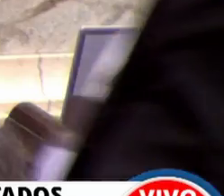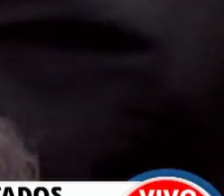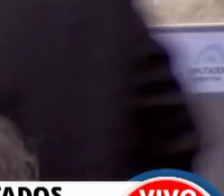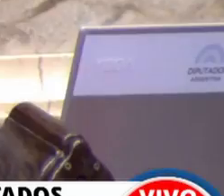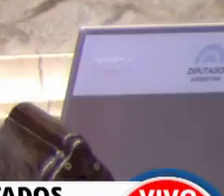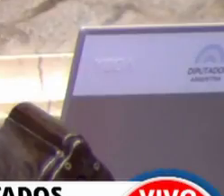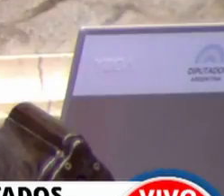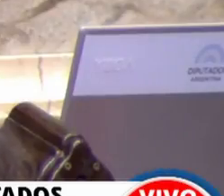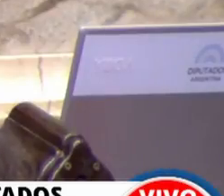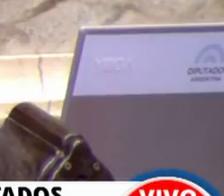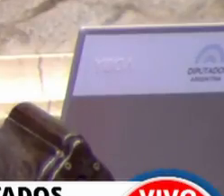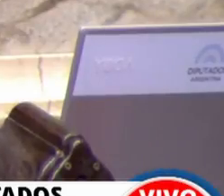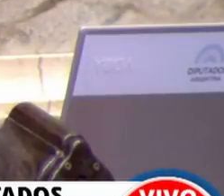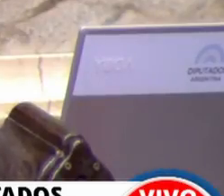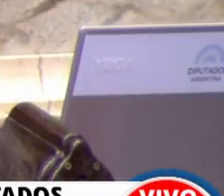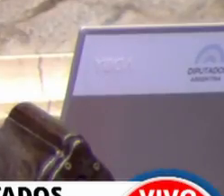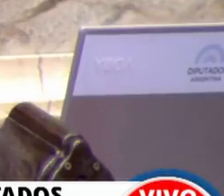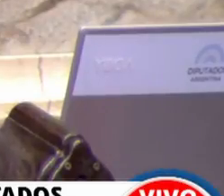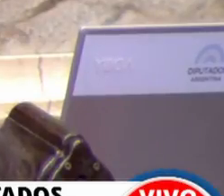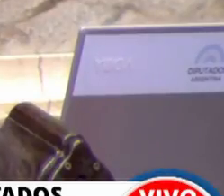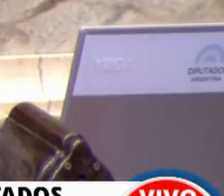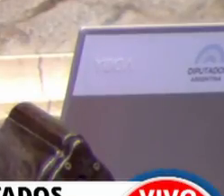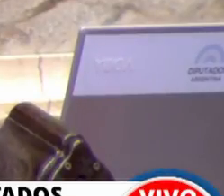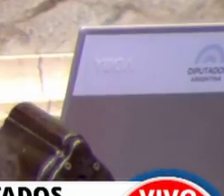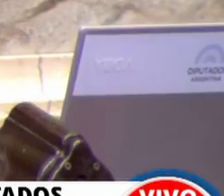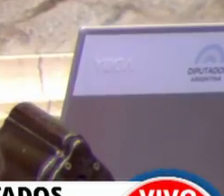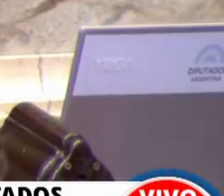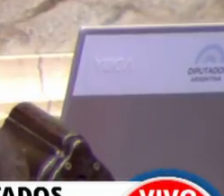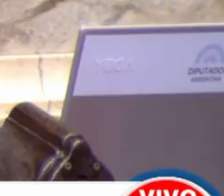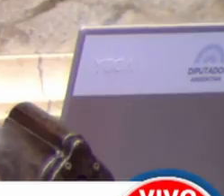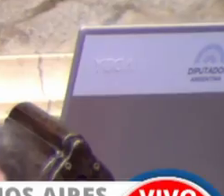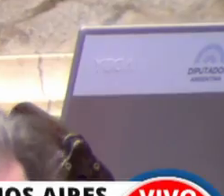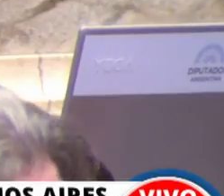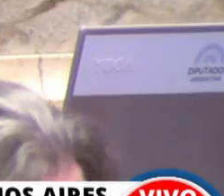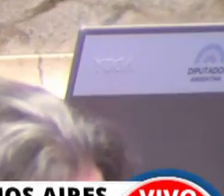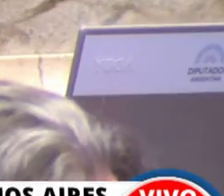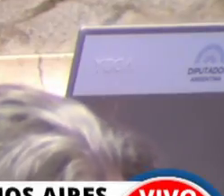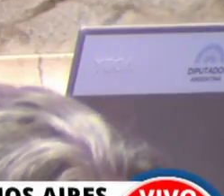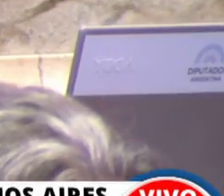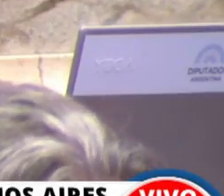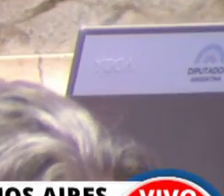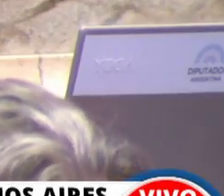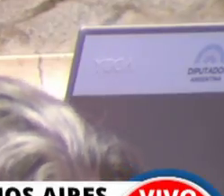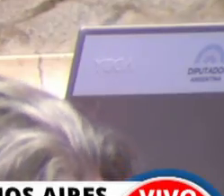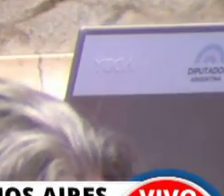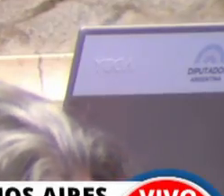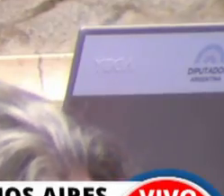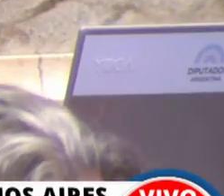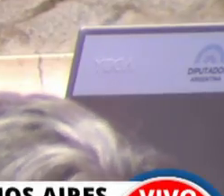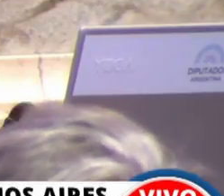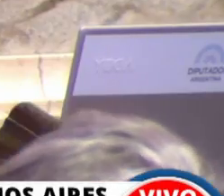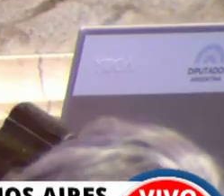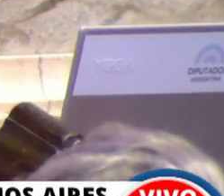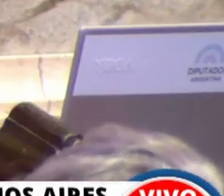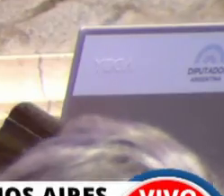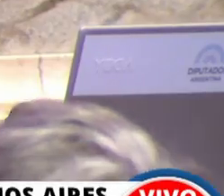mónica schlotahuer y yo todo por la positiva salvo la orden del día 3 6 8 por razones obvias que vamos